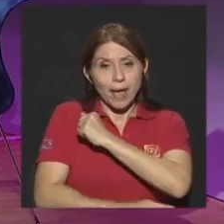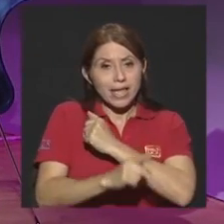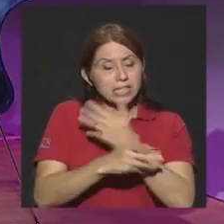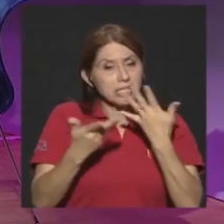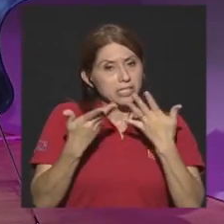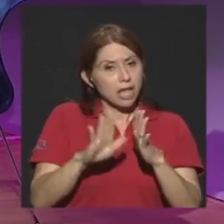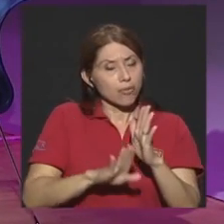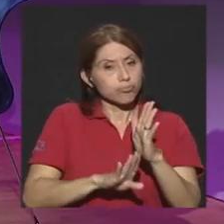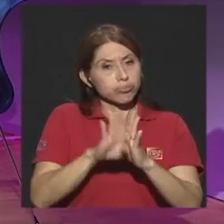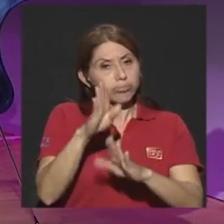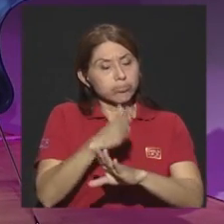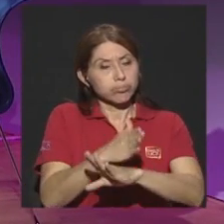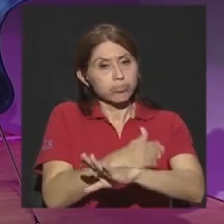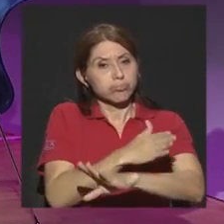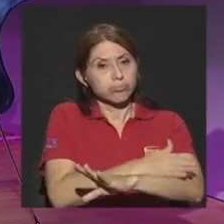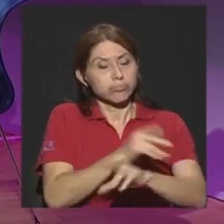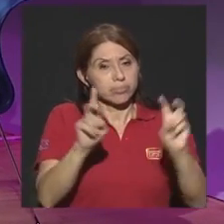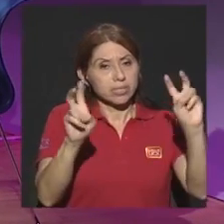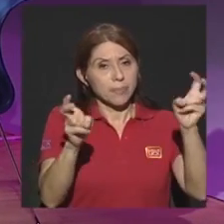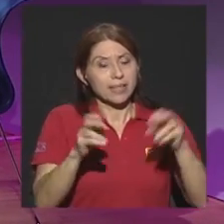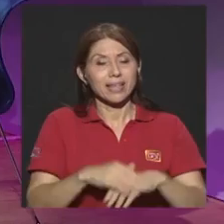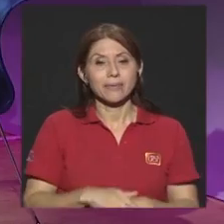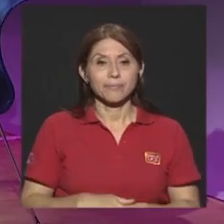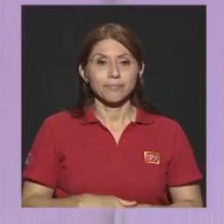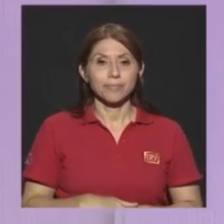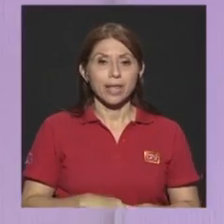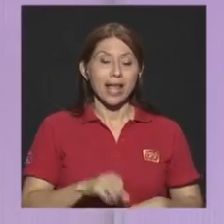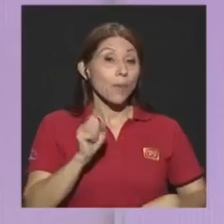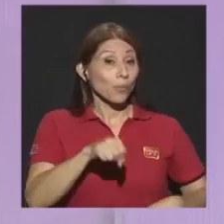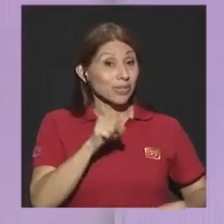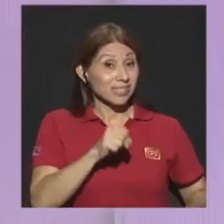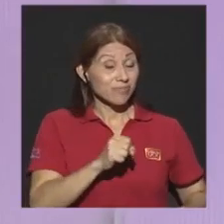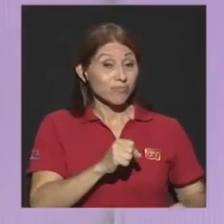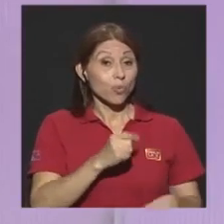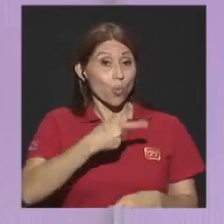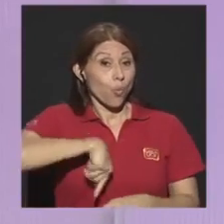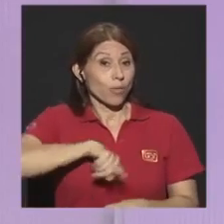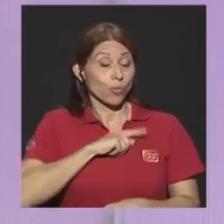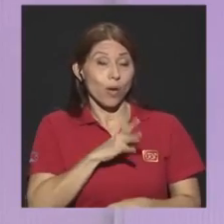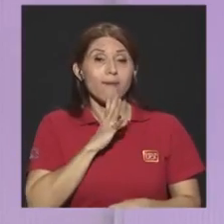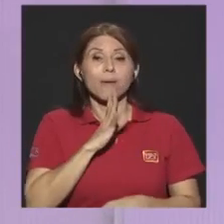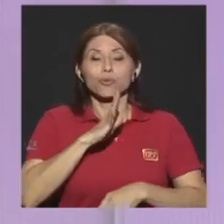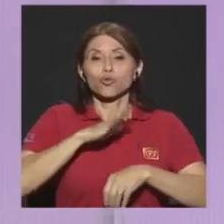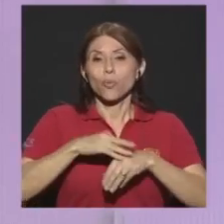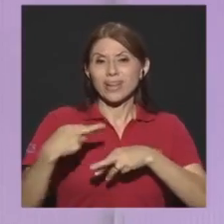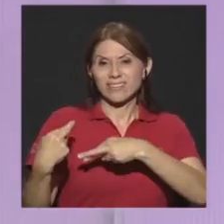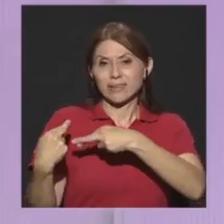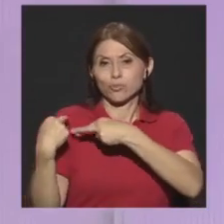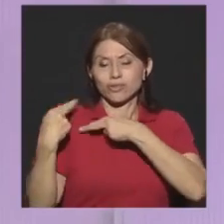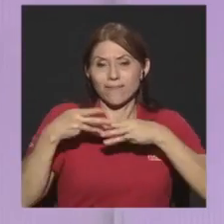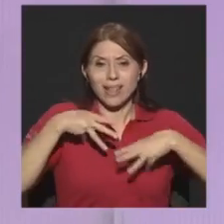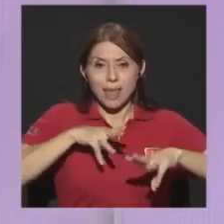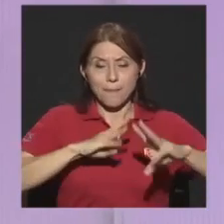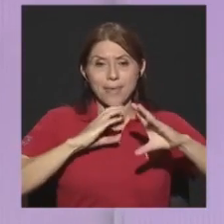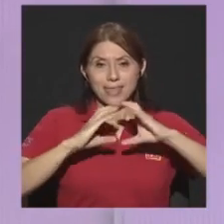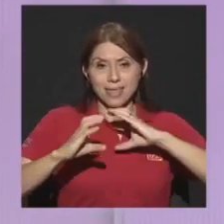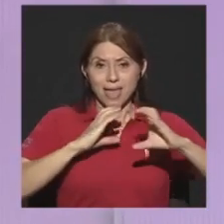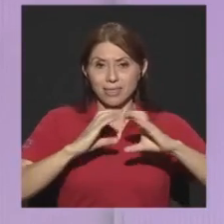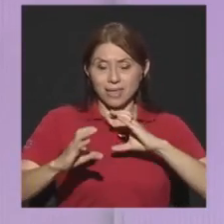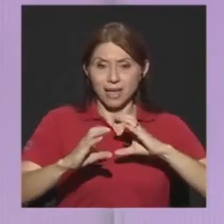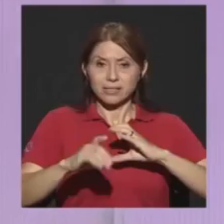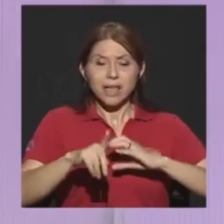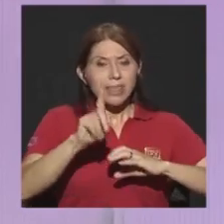materia. Sí, cuando hablamos de responsabilidad mediática, me parece importante recordar que existe